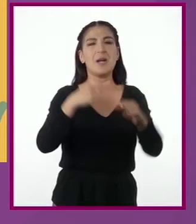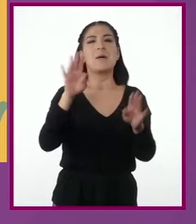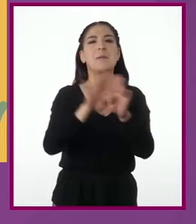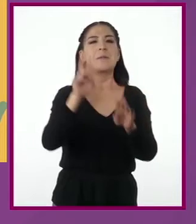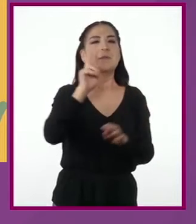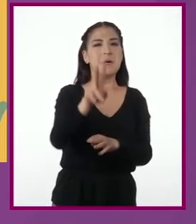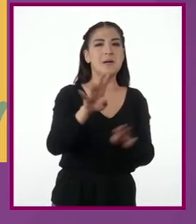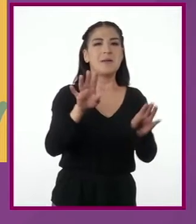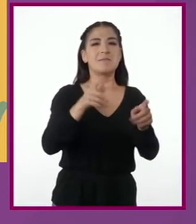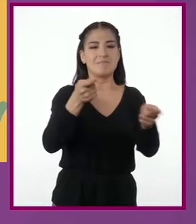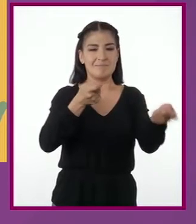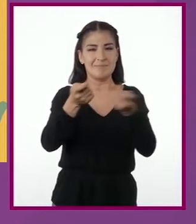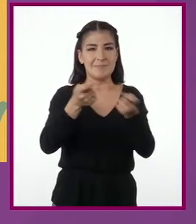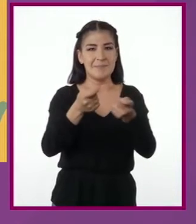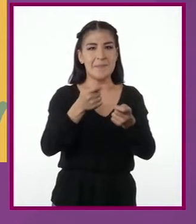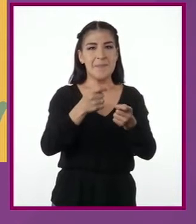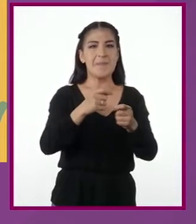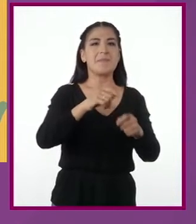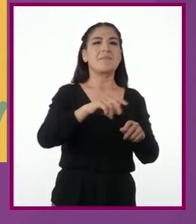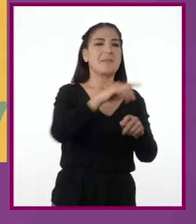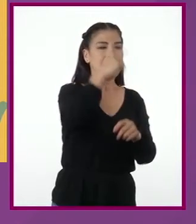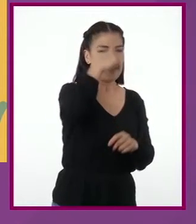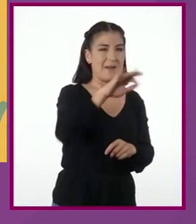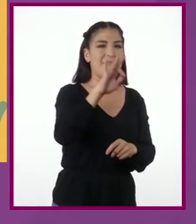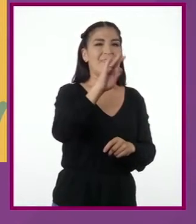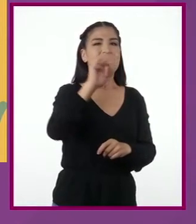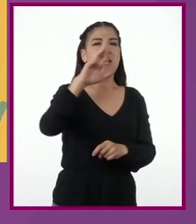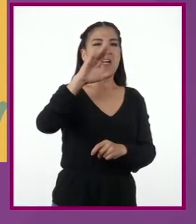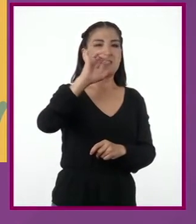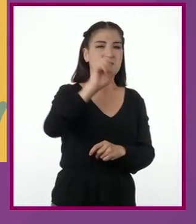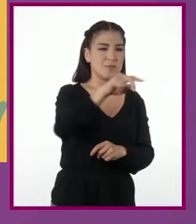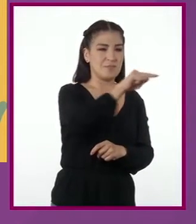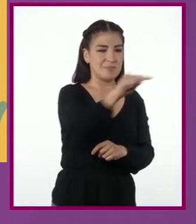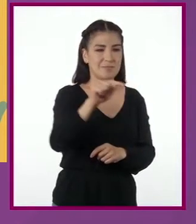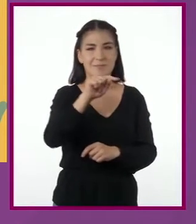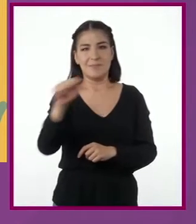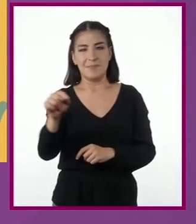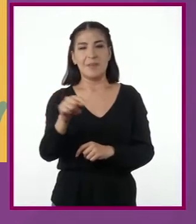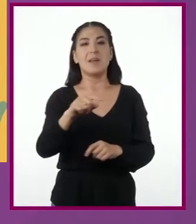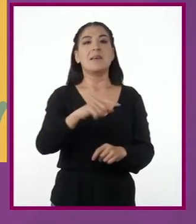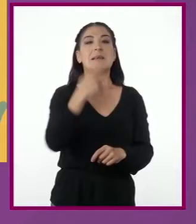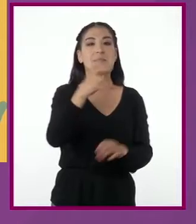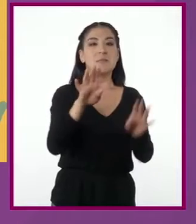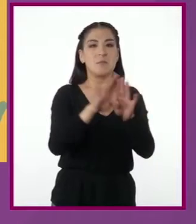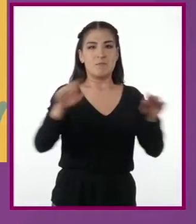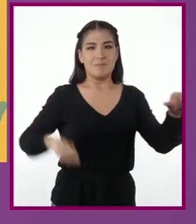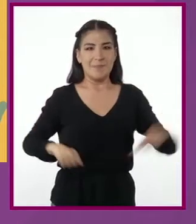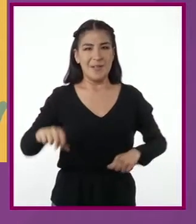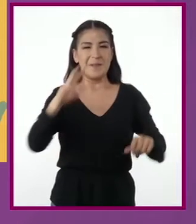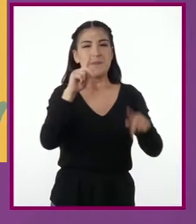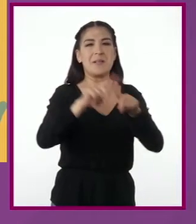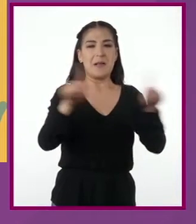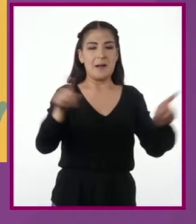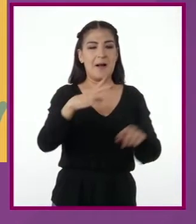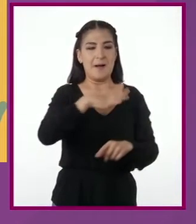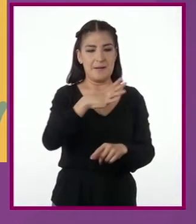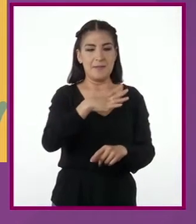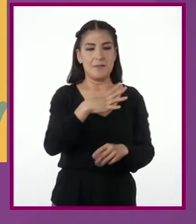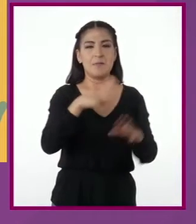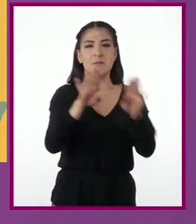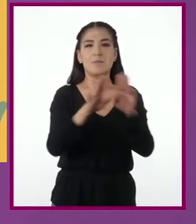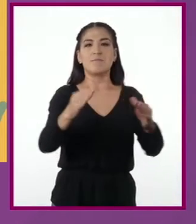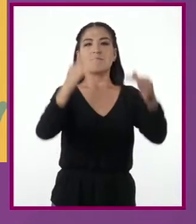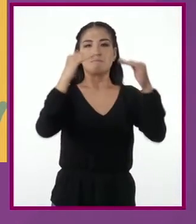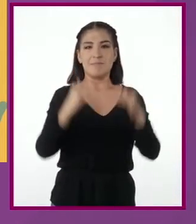deben calcularse fracciones de fracciones. En los problemas de la siguiente actividad se pretenden calcular la parte